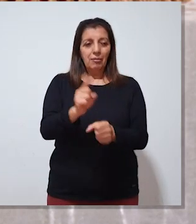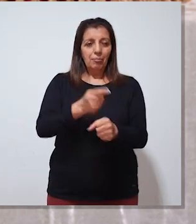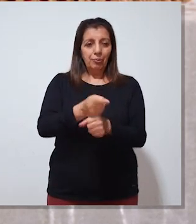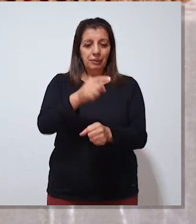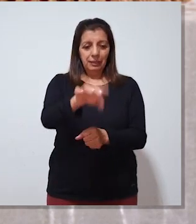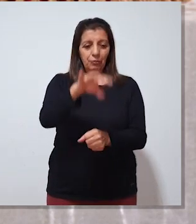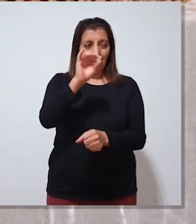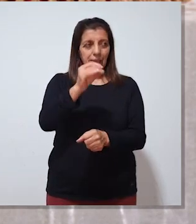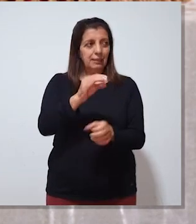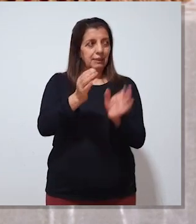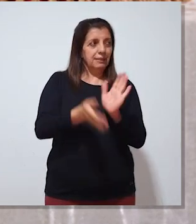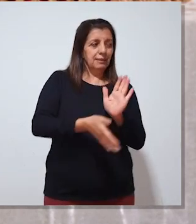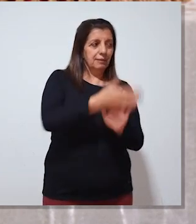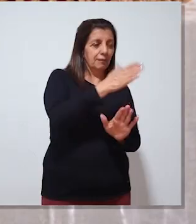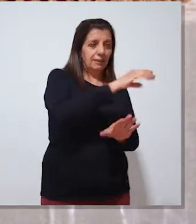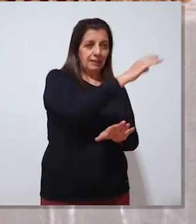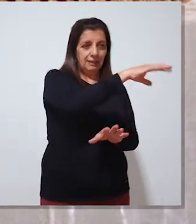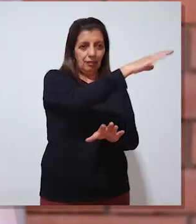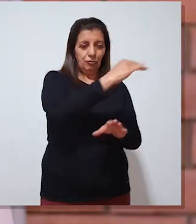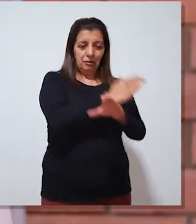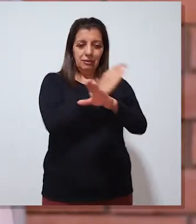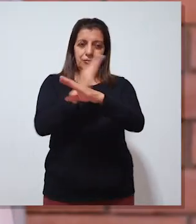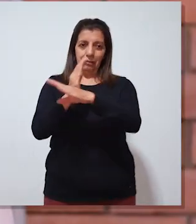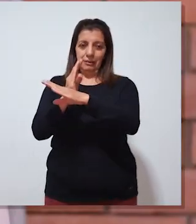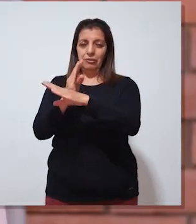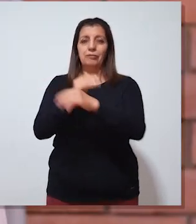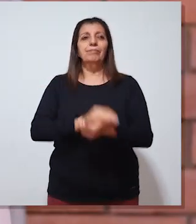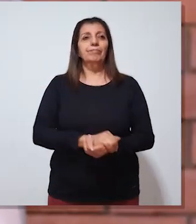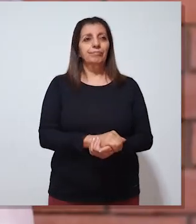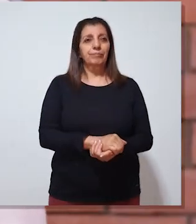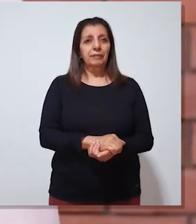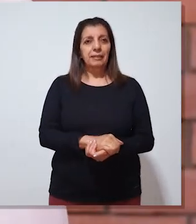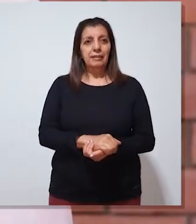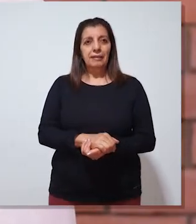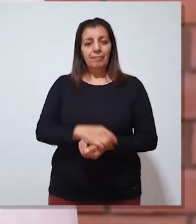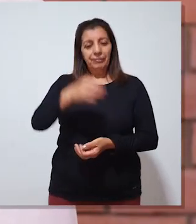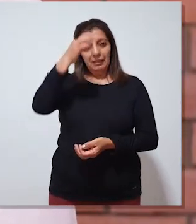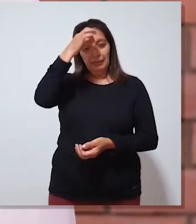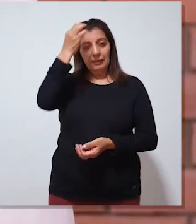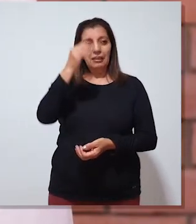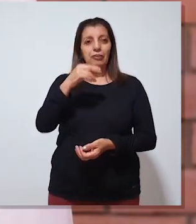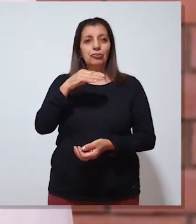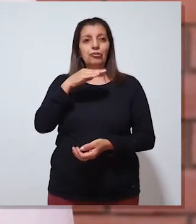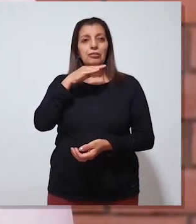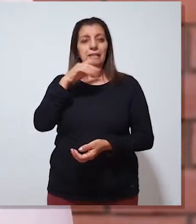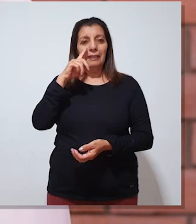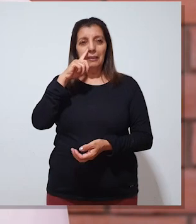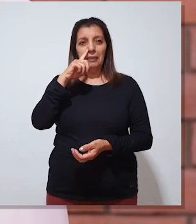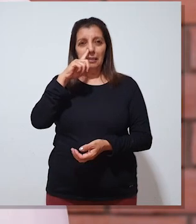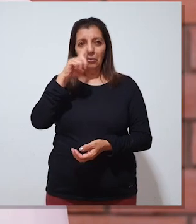los establecimientos de detención. Desde el 12 de junio tuvimos la posibilidad de celebrar la